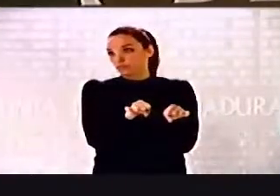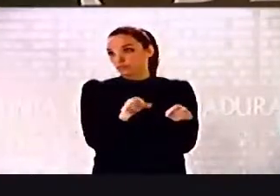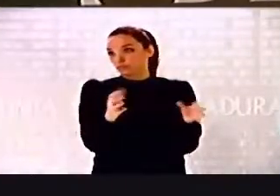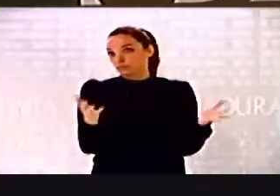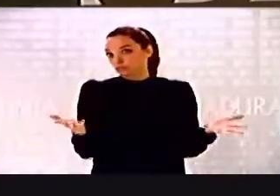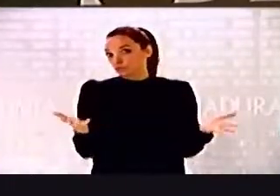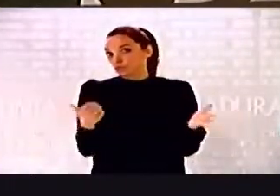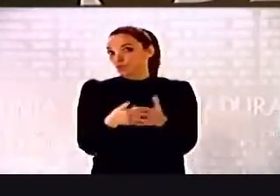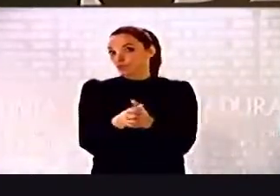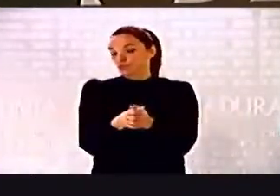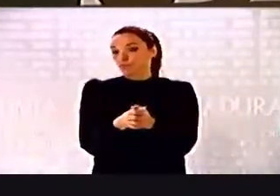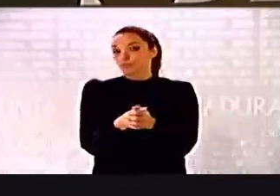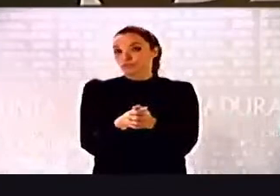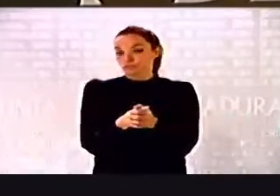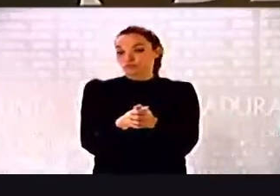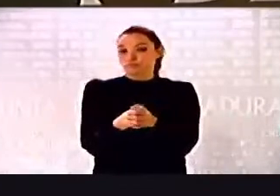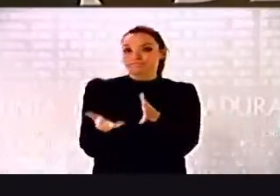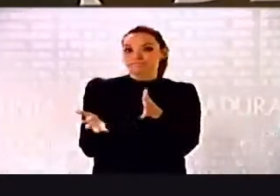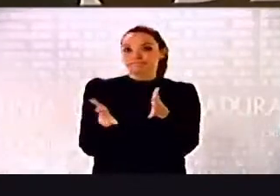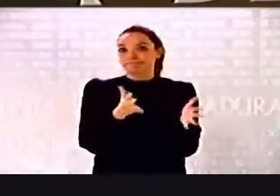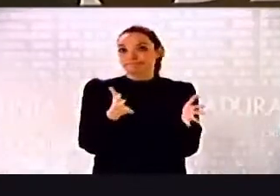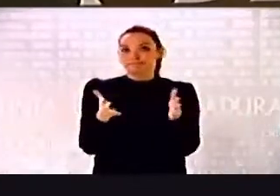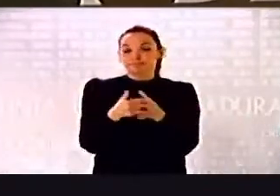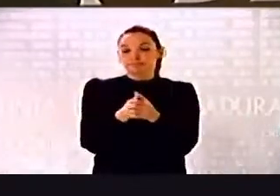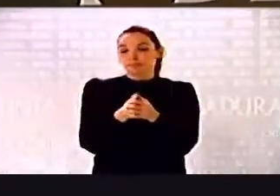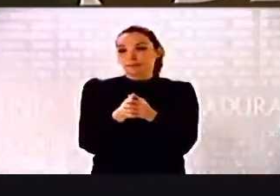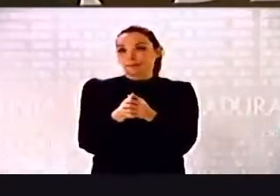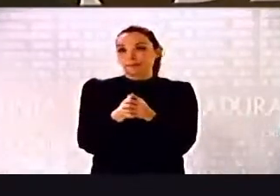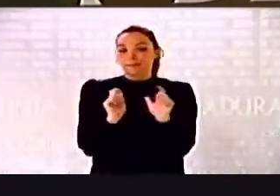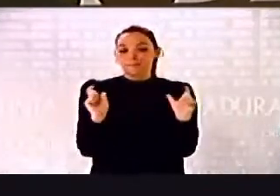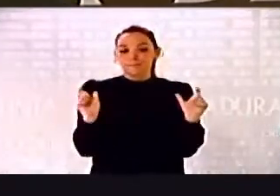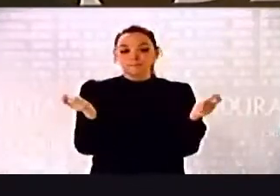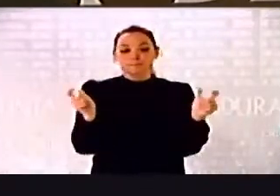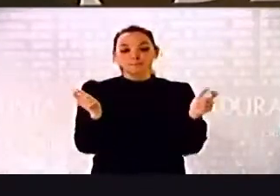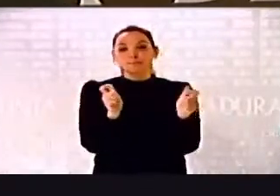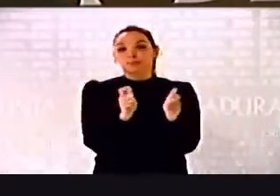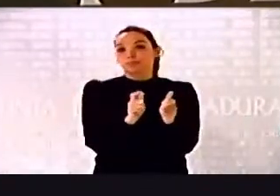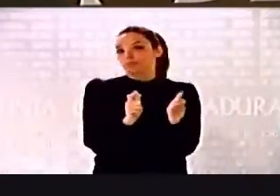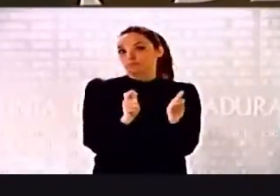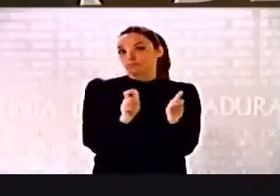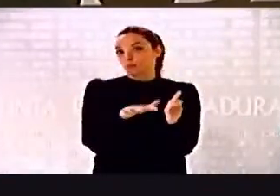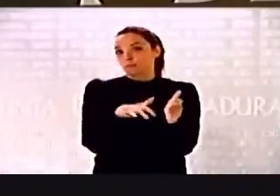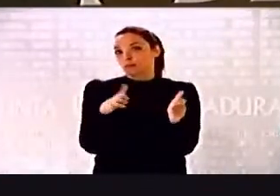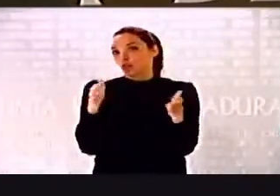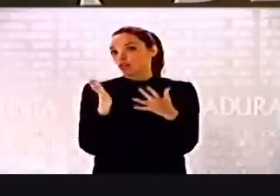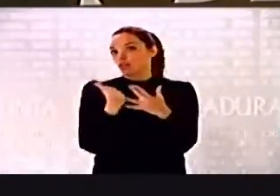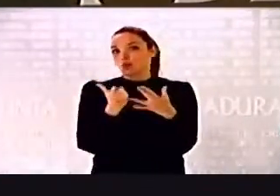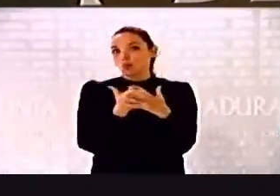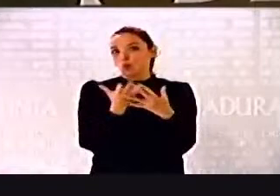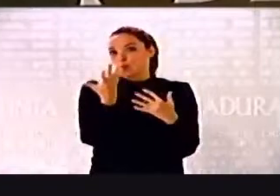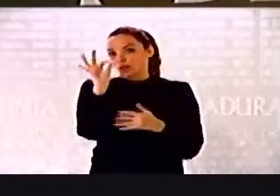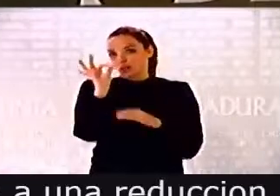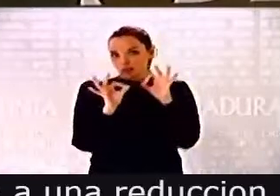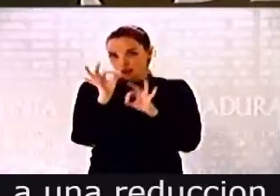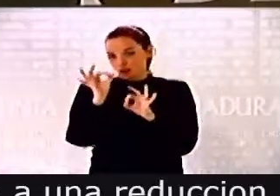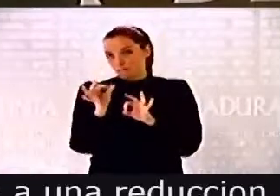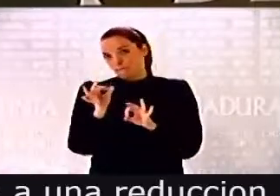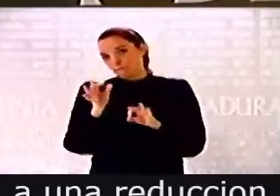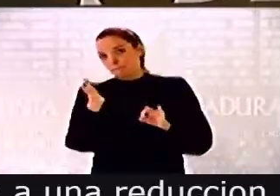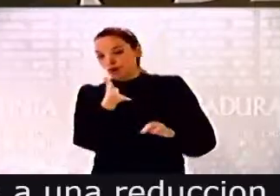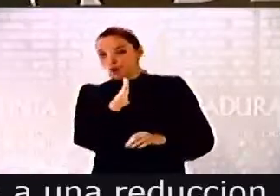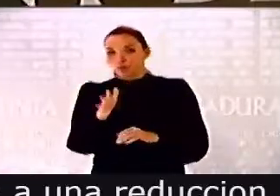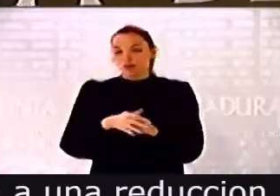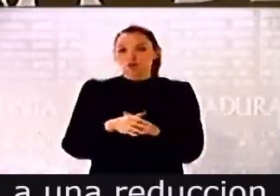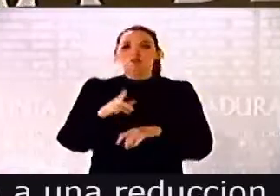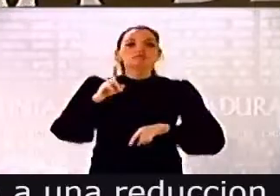que básicamente se circunscriben a una reducción en líneas generales de los aforos al 50%, a excepción de